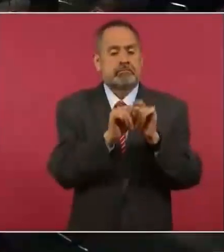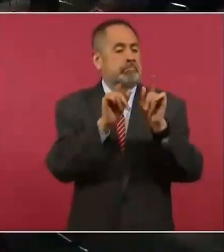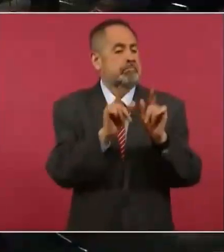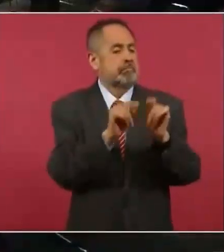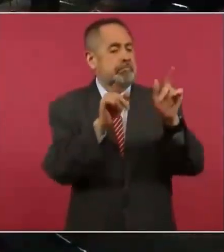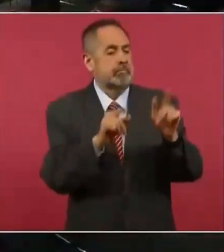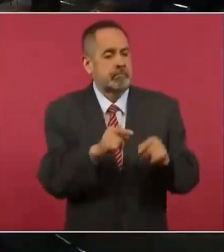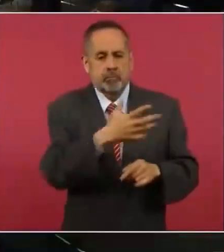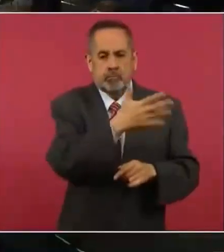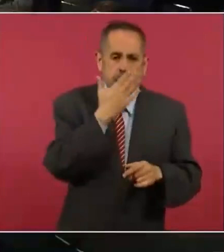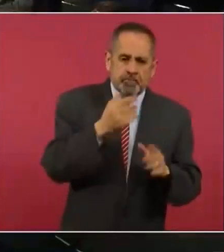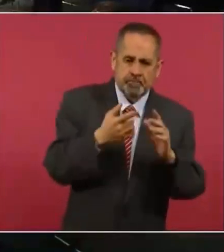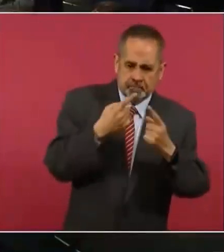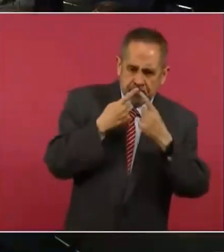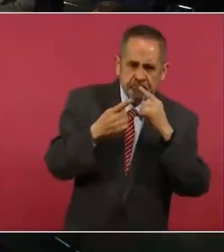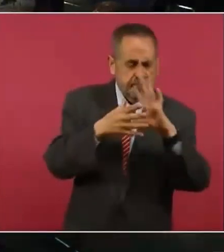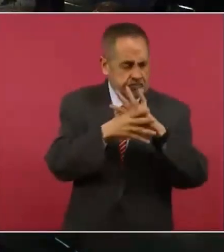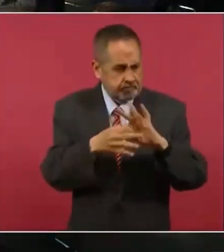no hay análisis,